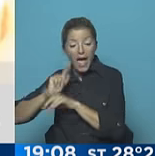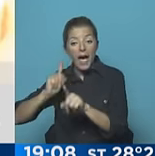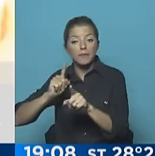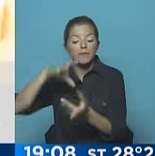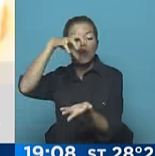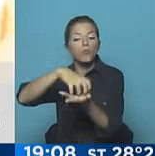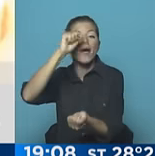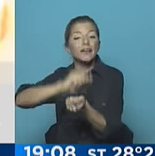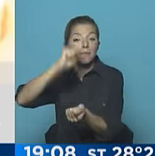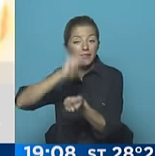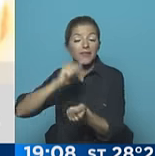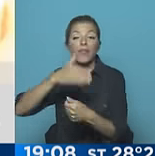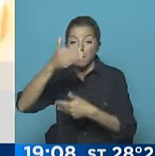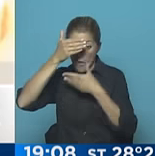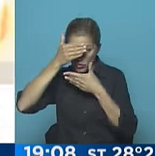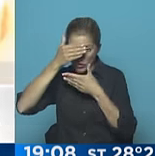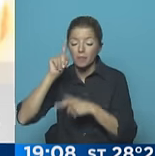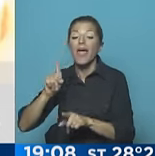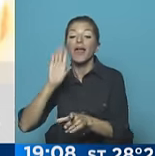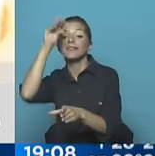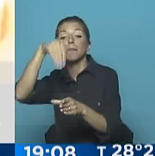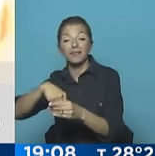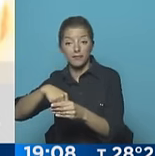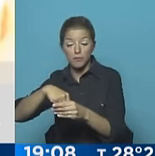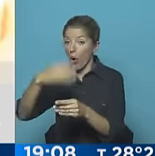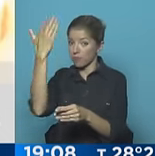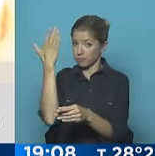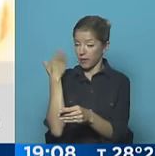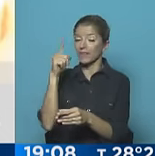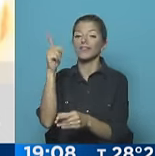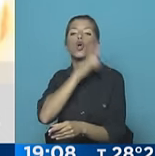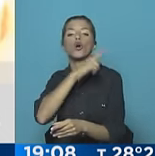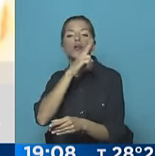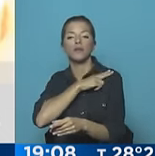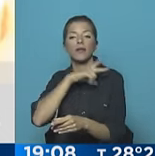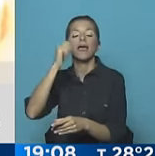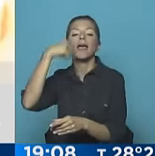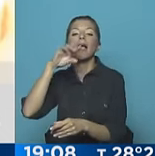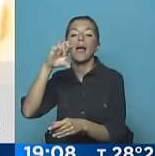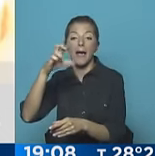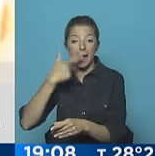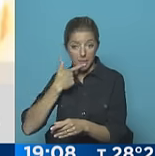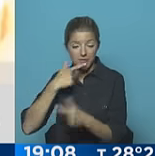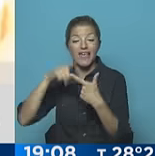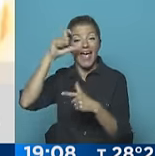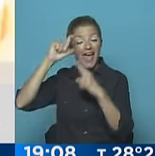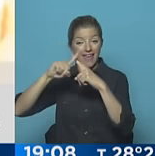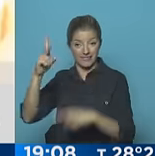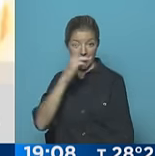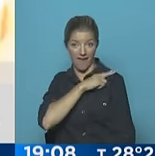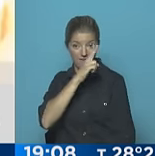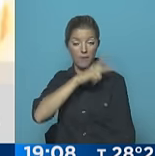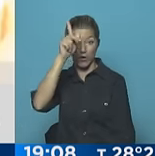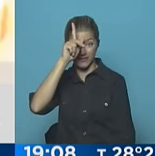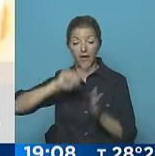una imprenta de Montoneros. En el operativo participó en aquel entonces el coronel Ramón Camps, ex jefe de la policía de